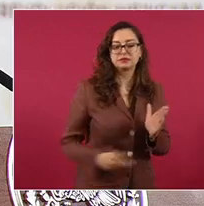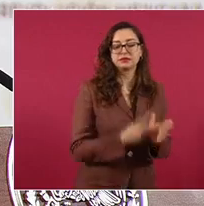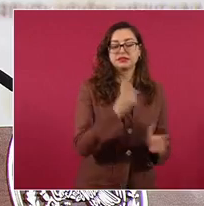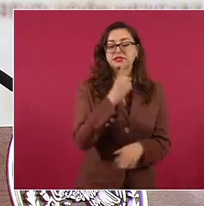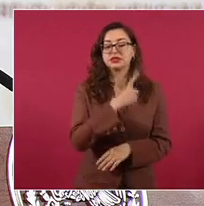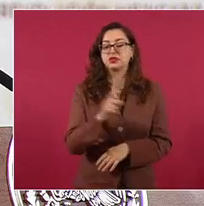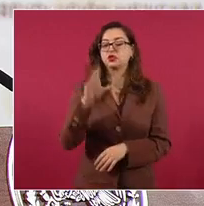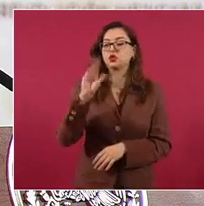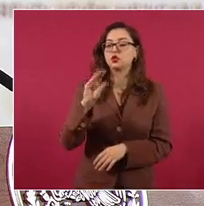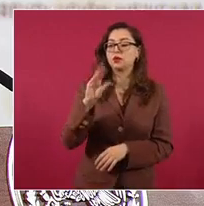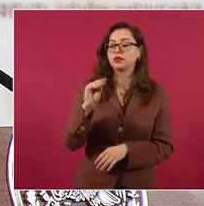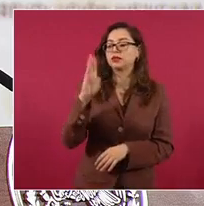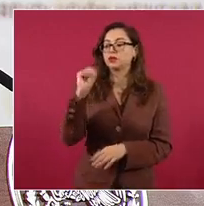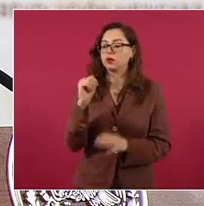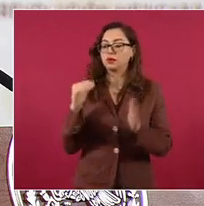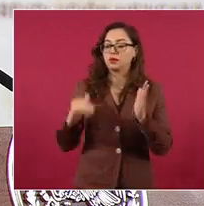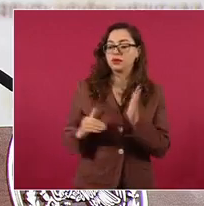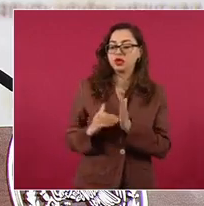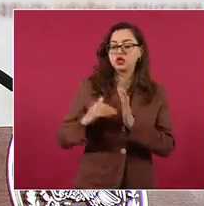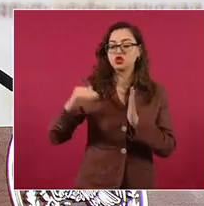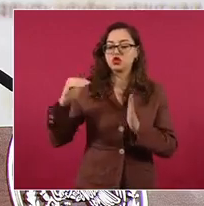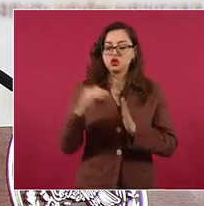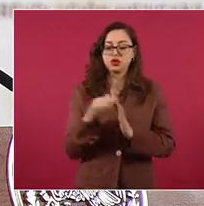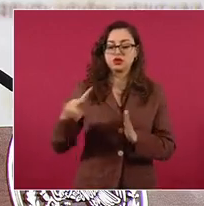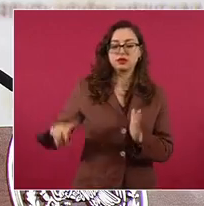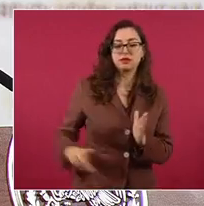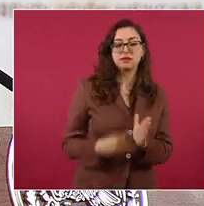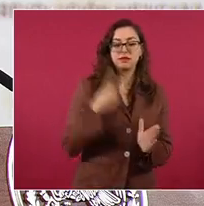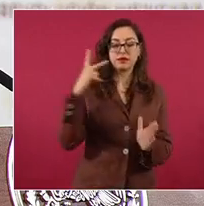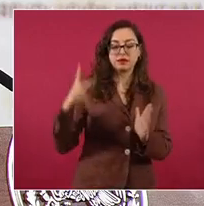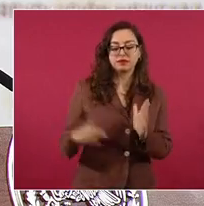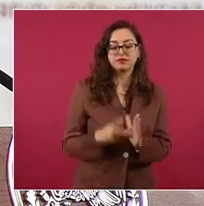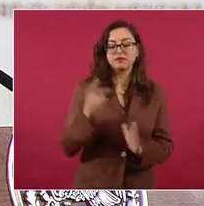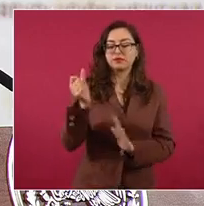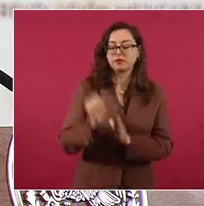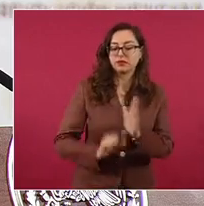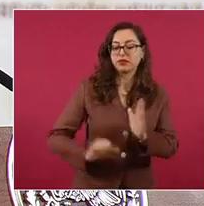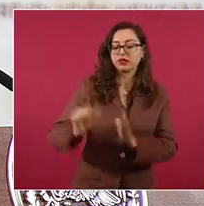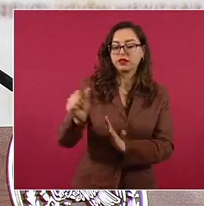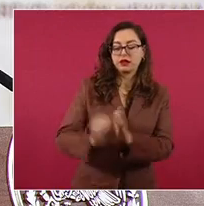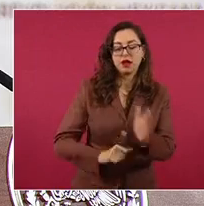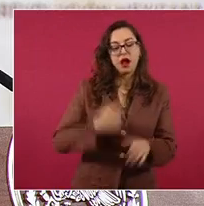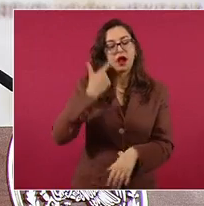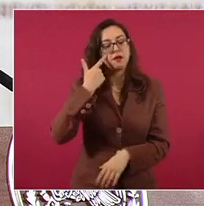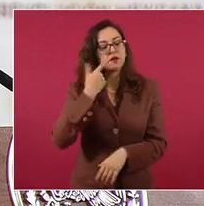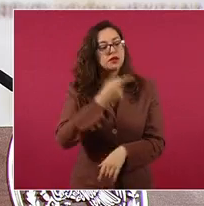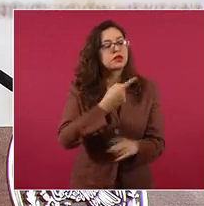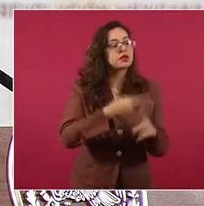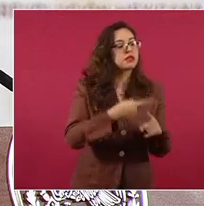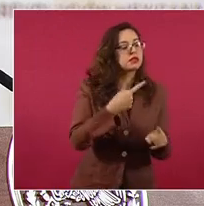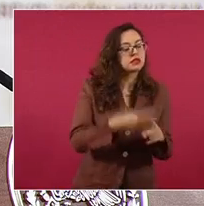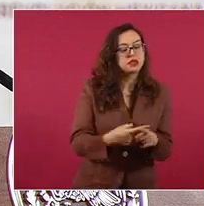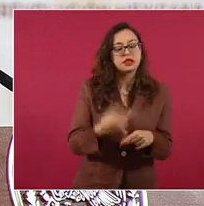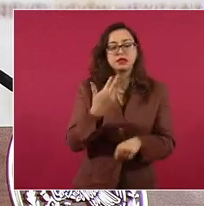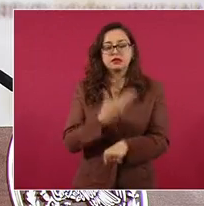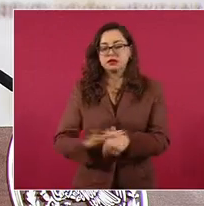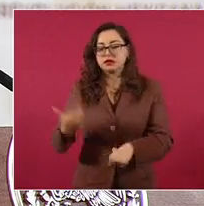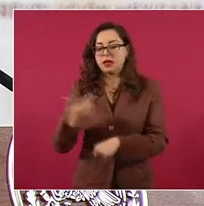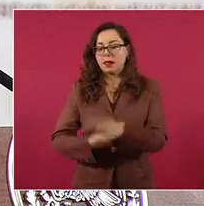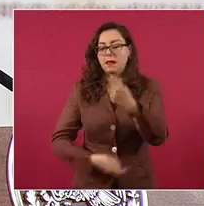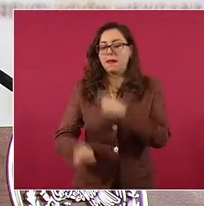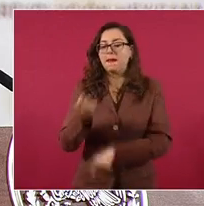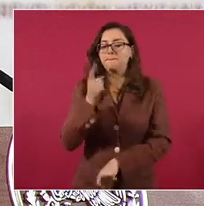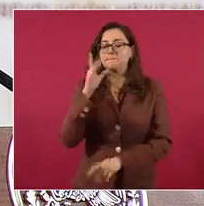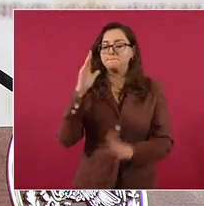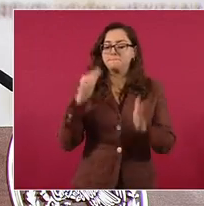mensuales para acreditar la identidad de las personas. Y todos los días se realizan más de 1.700 trámites en